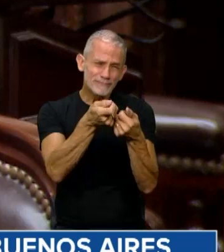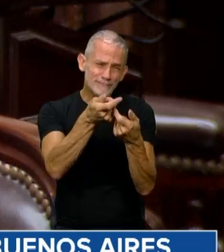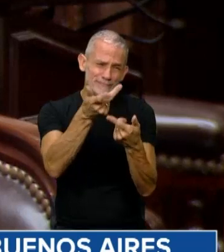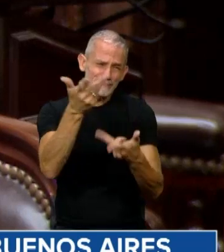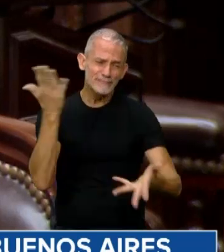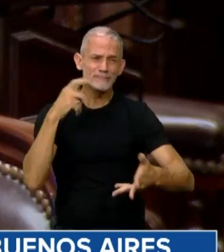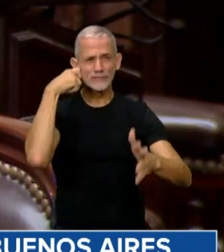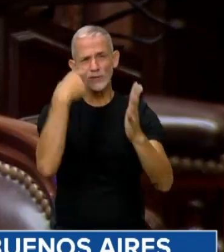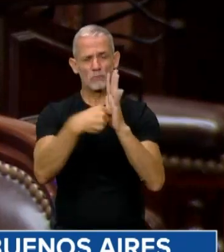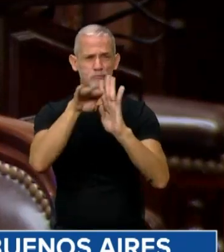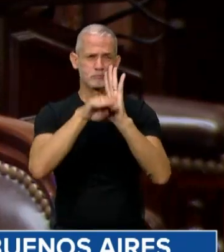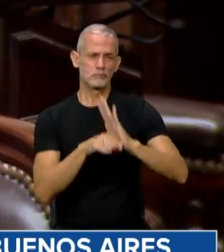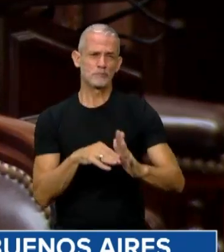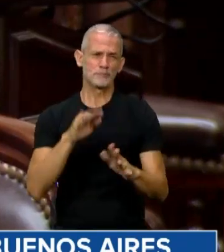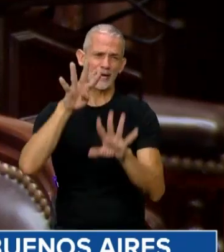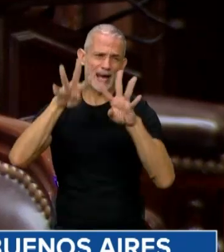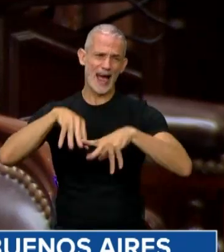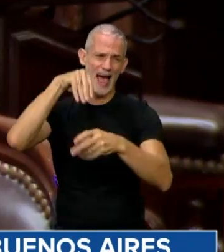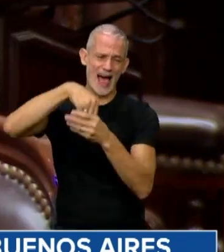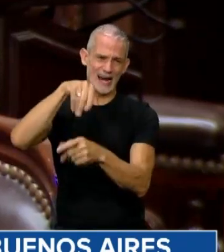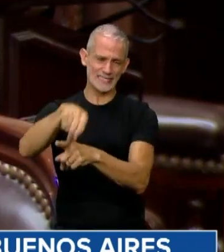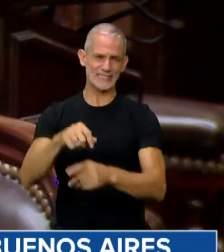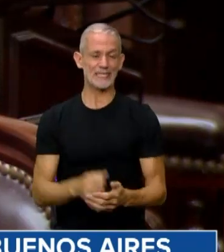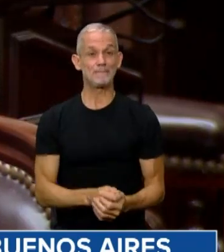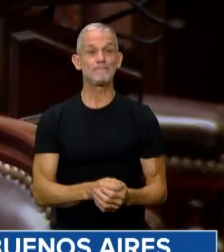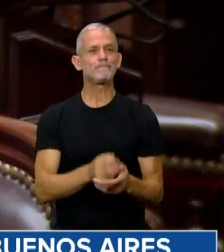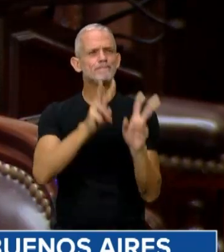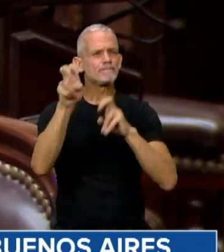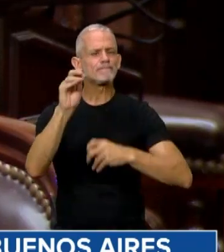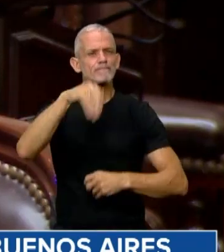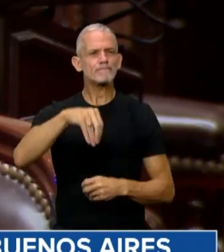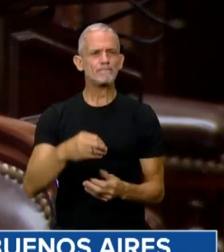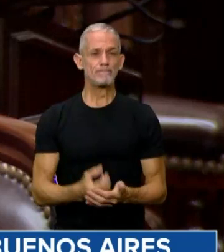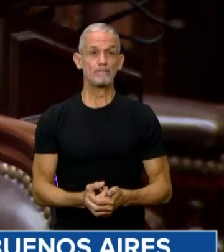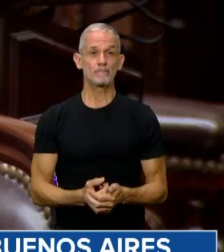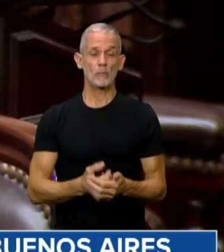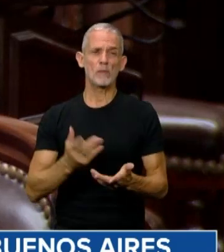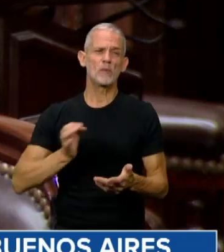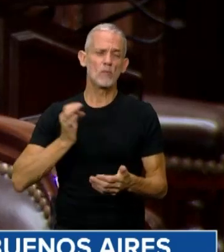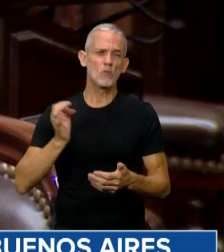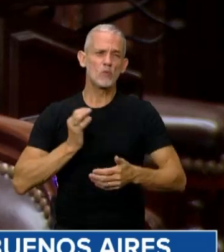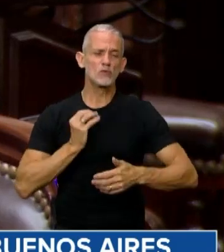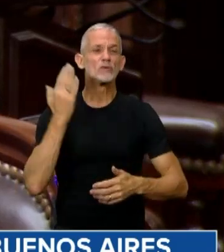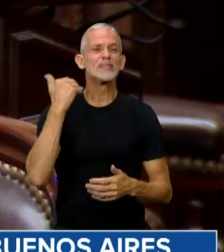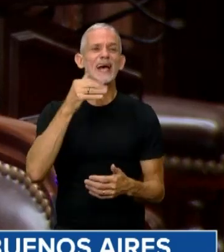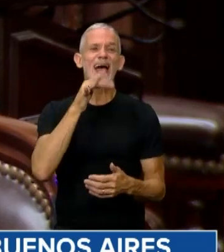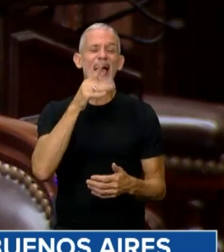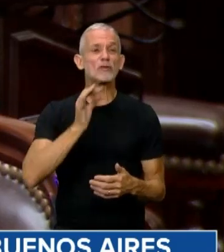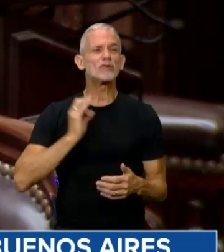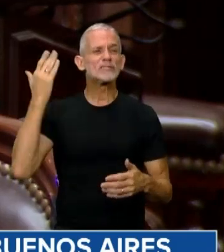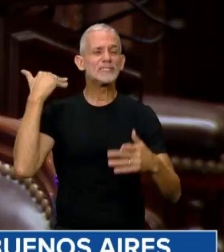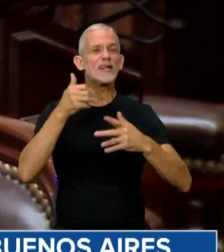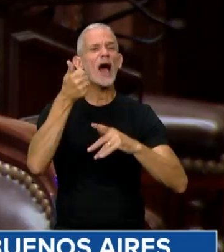celulares violando las normas. La otra cuestión, estamos a muchos años, 14 años del